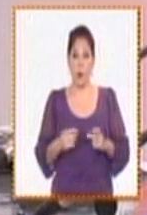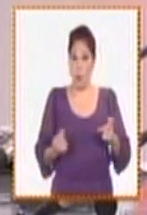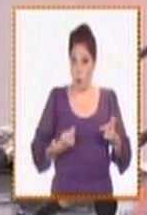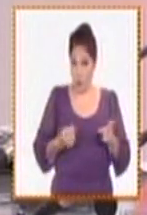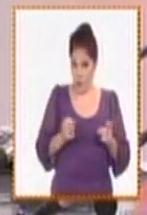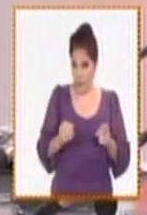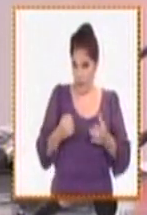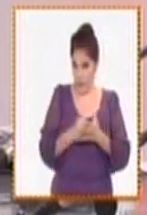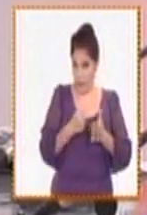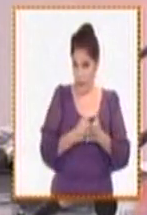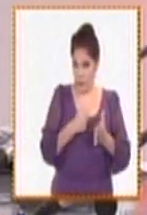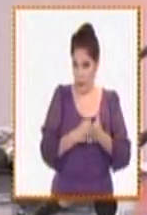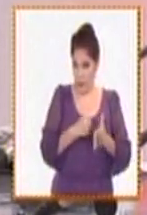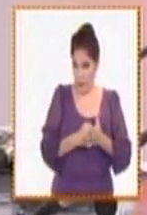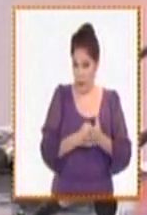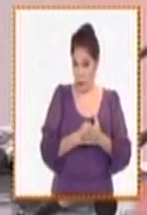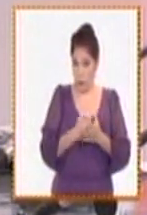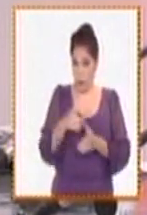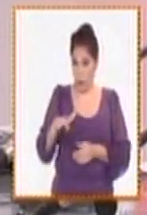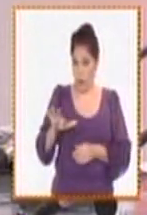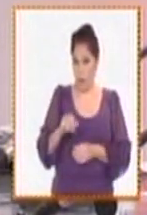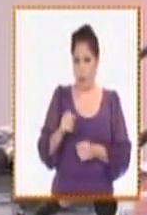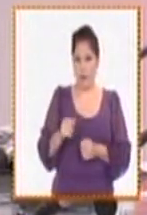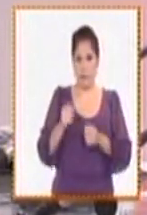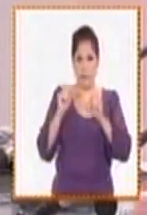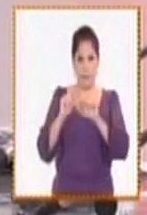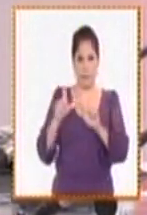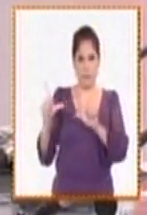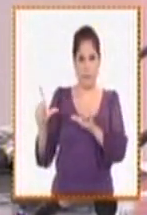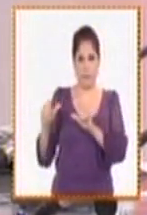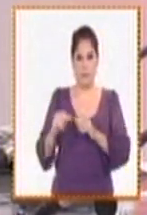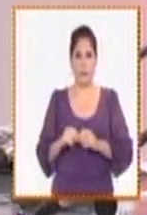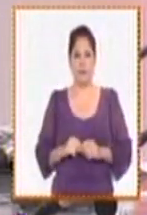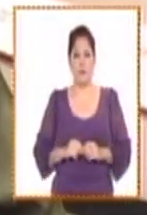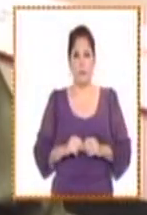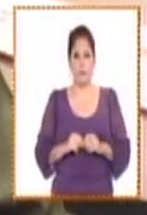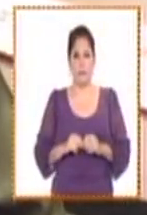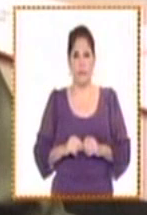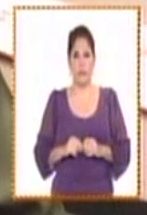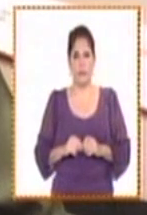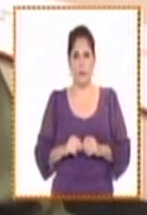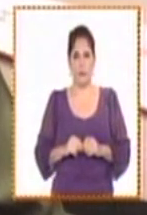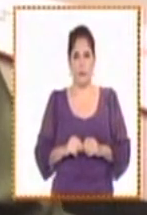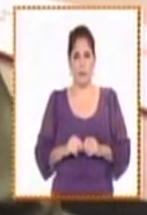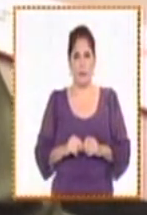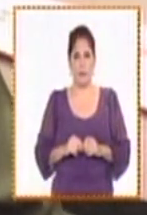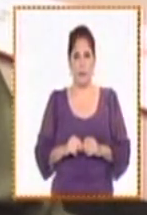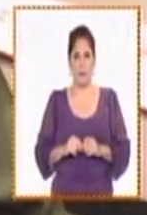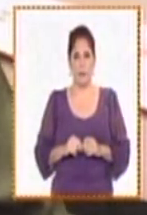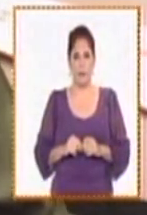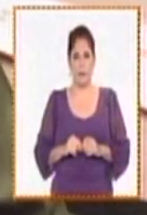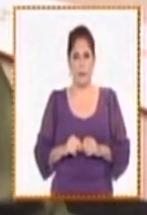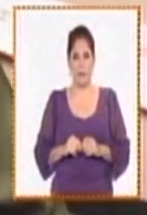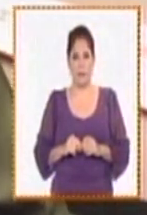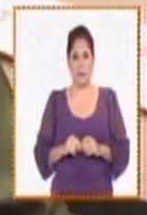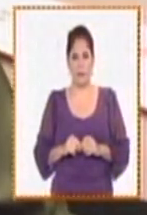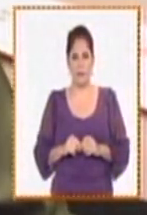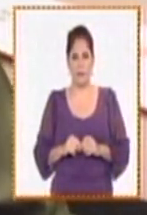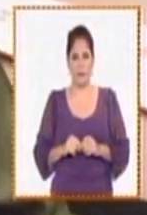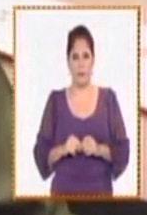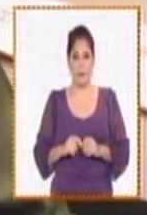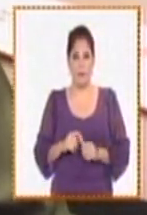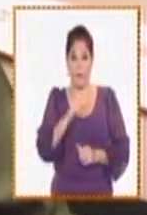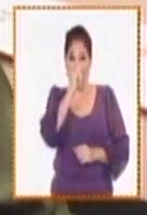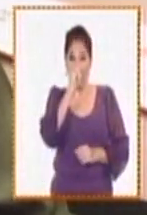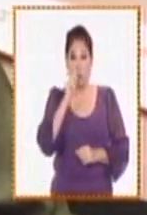de ese enfrentamiento diario, son también estas imágenes en nuestra mesa redonda. Los recalos de droga ocurrido